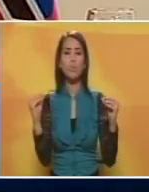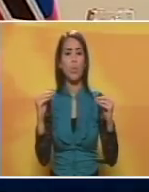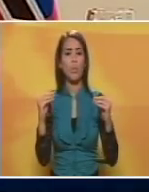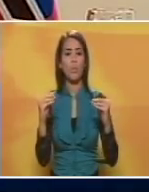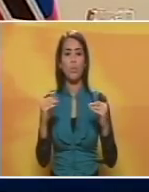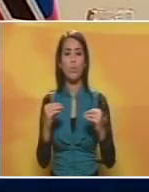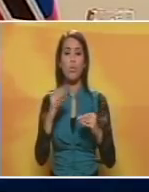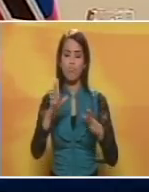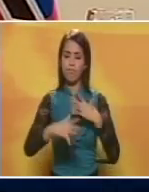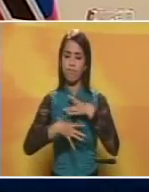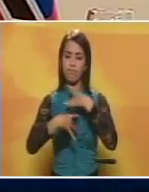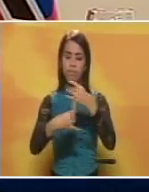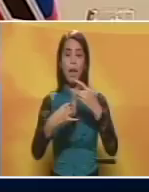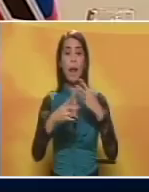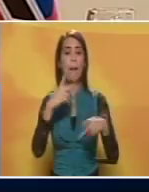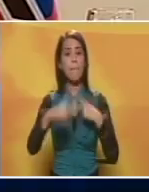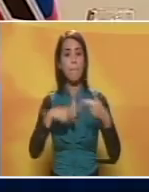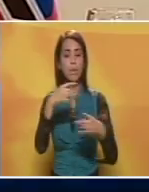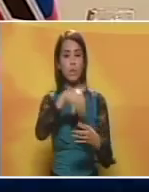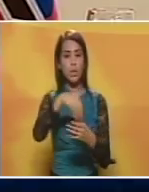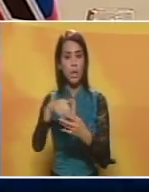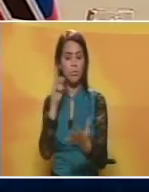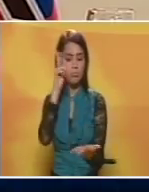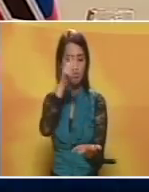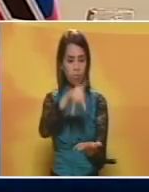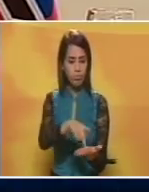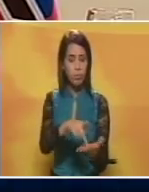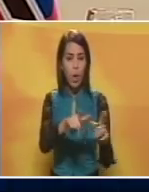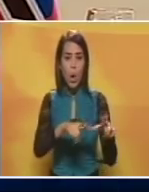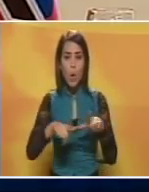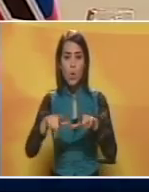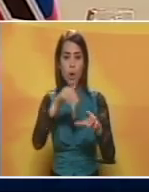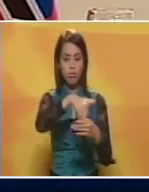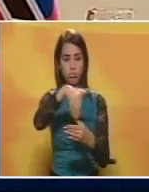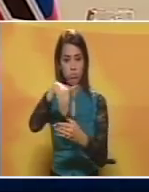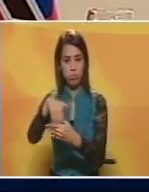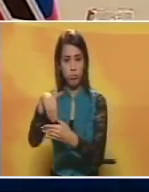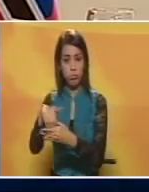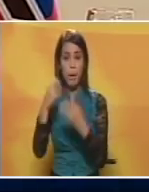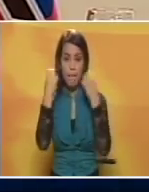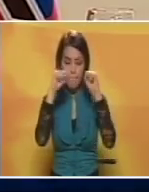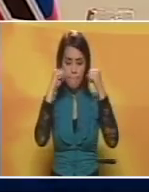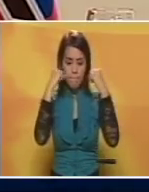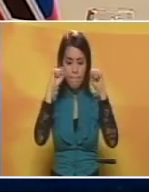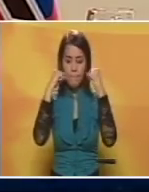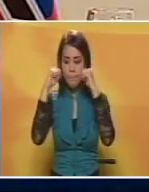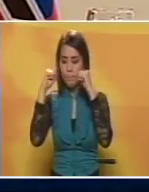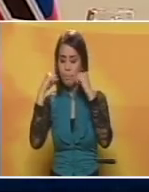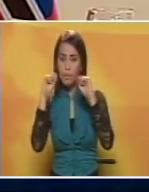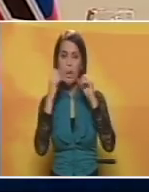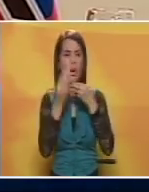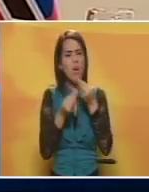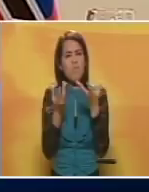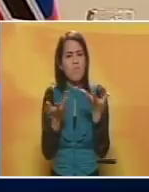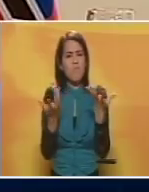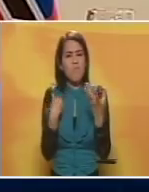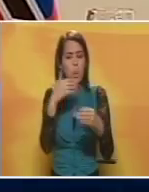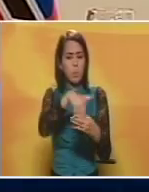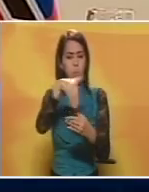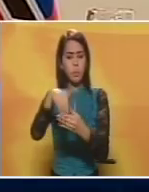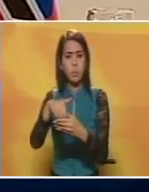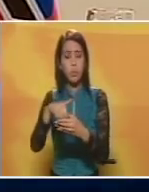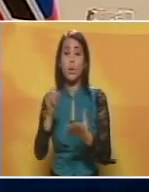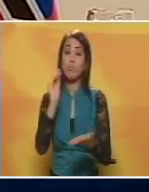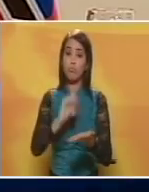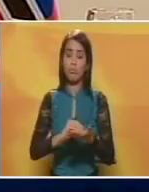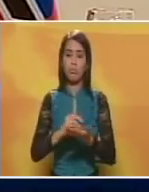tenga interés en el proceso electoral vaya a los centros de votación y practique la forma de votar. Una vez